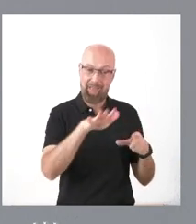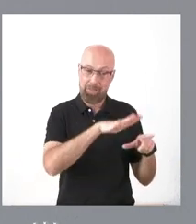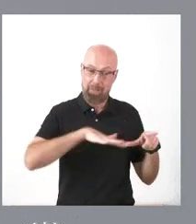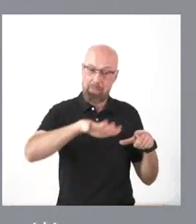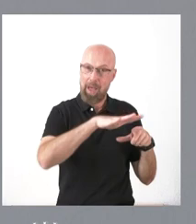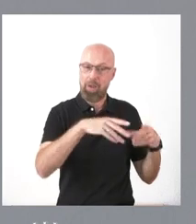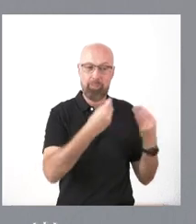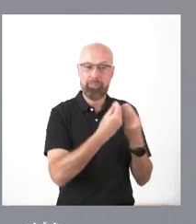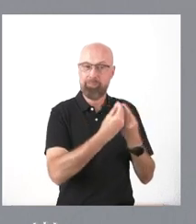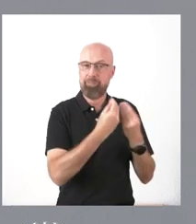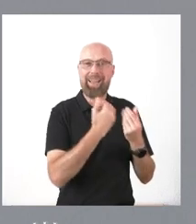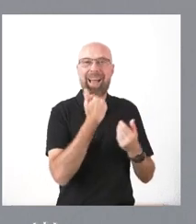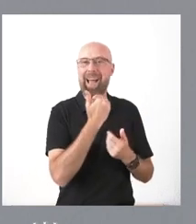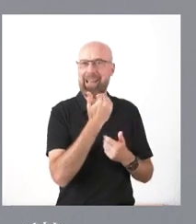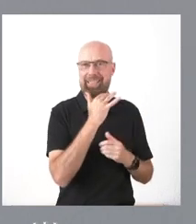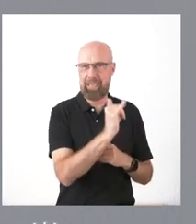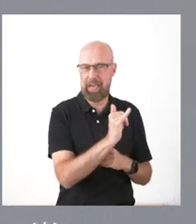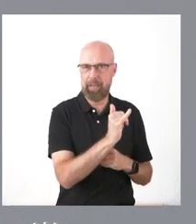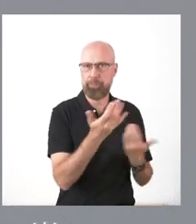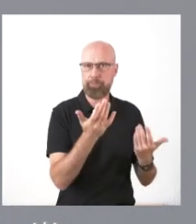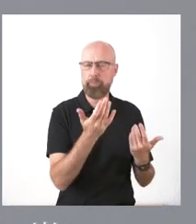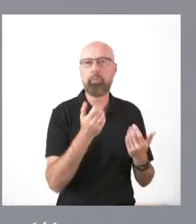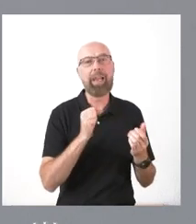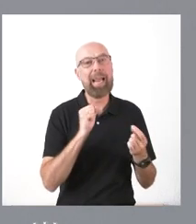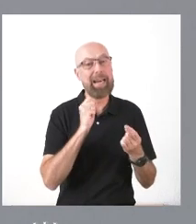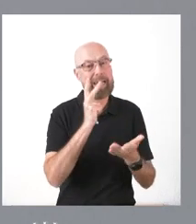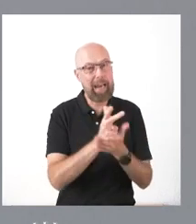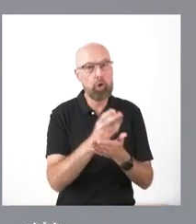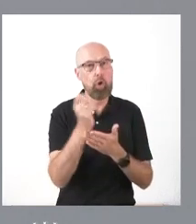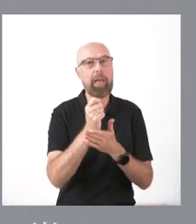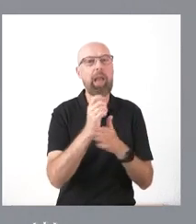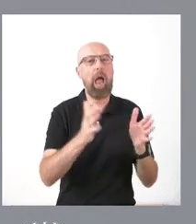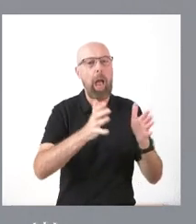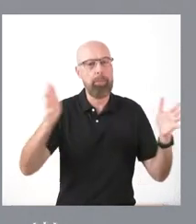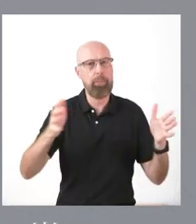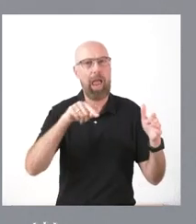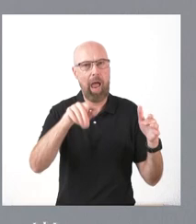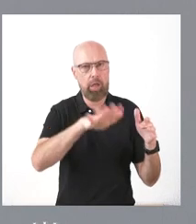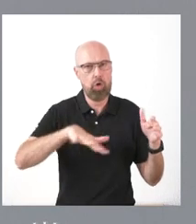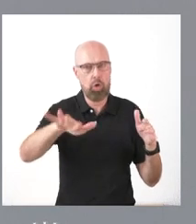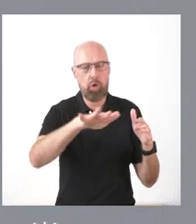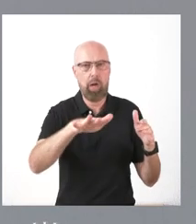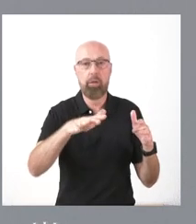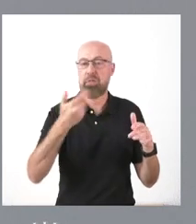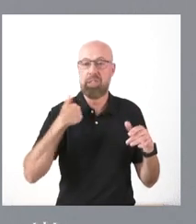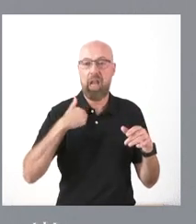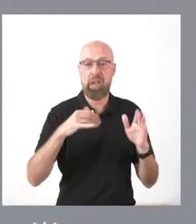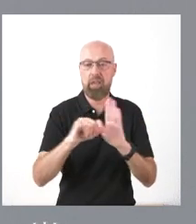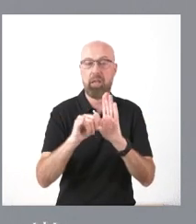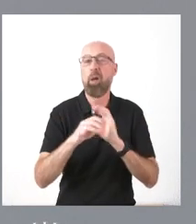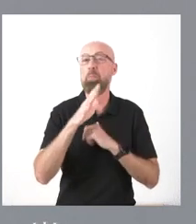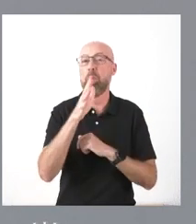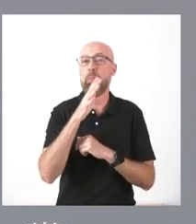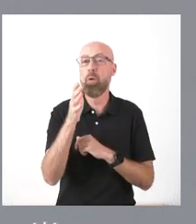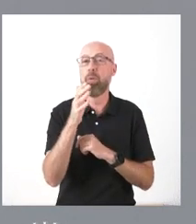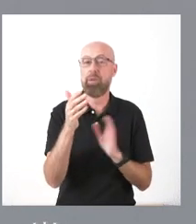dimensión nosotros tenemos ese otro reto que es ampliar ese parque tecnológico y ha llegado el momento de hacerlo básicamente porque como le digo